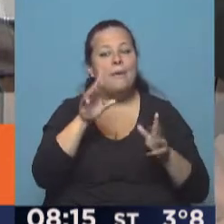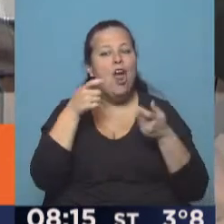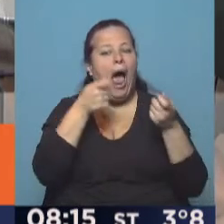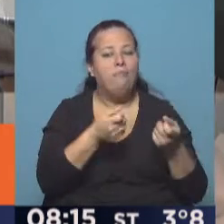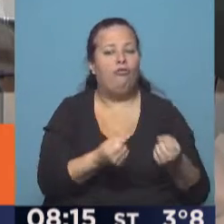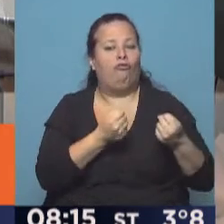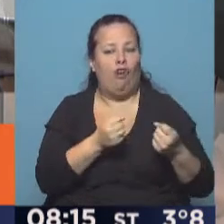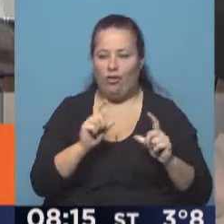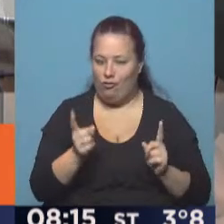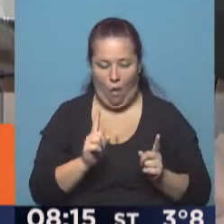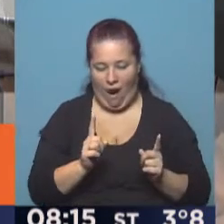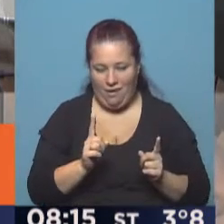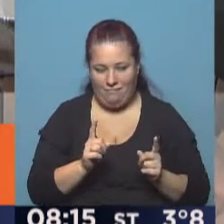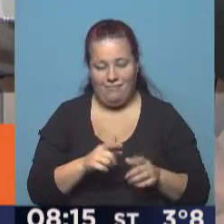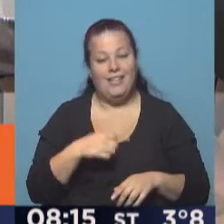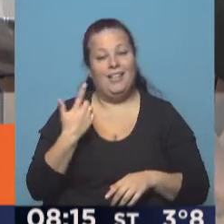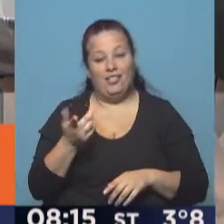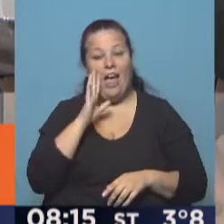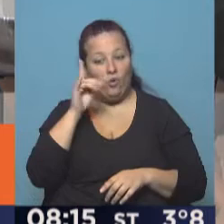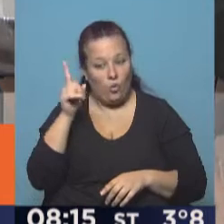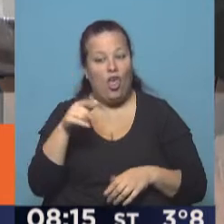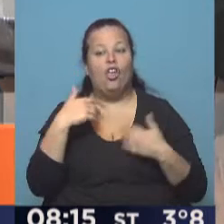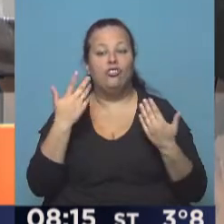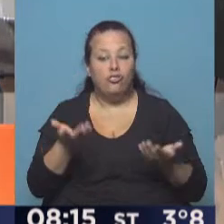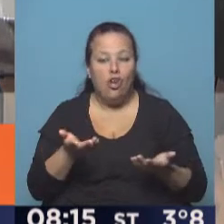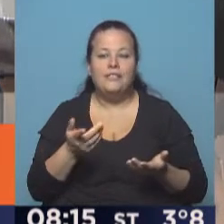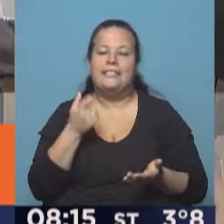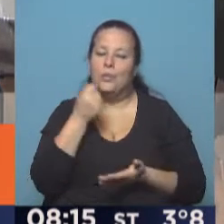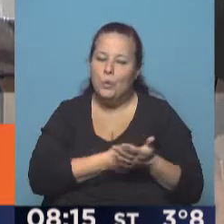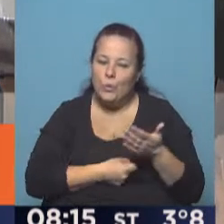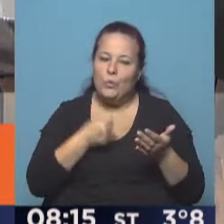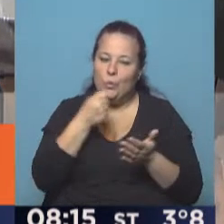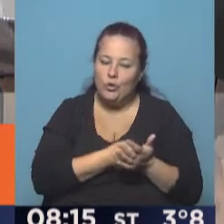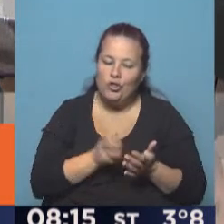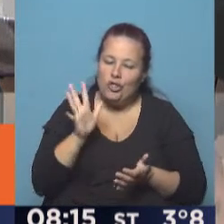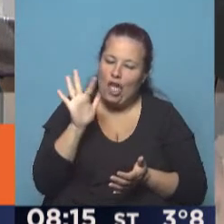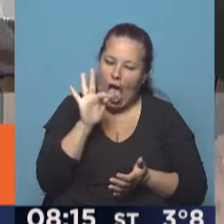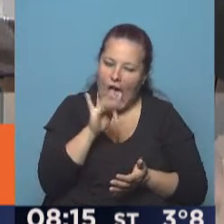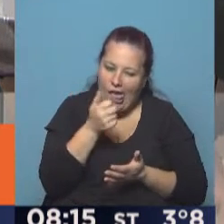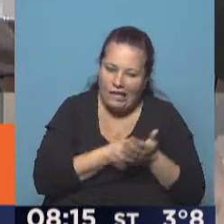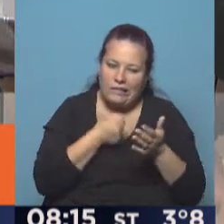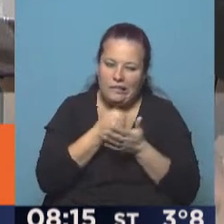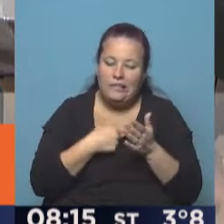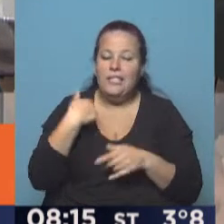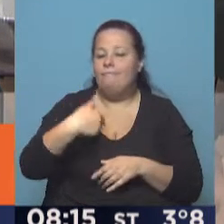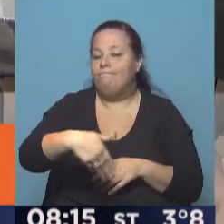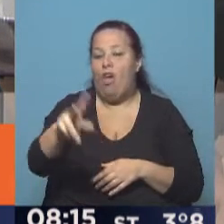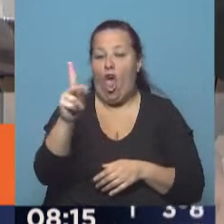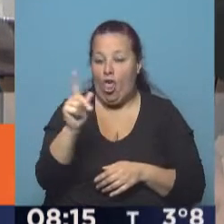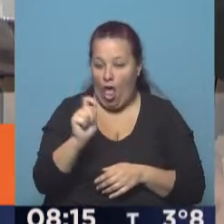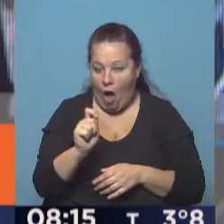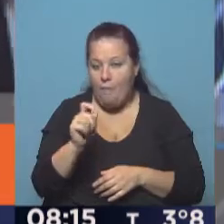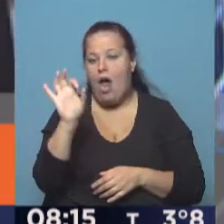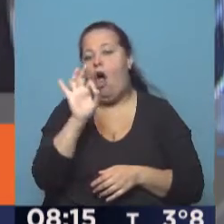es muy fuerte en los Estados Unidos. Entonces, es una lucha día por día. Entonces, en los próximos 2 meses,